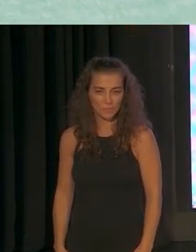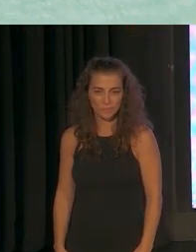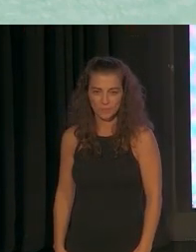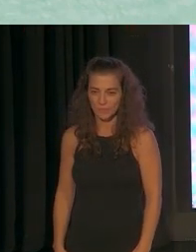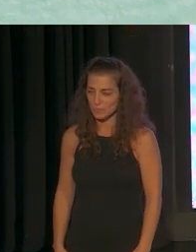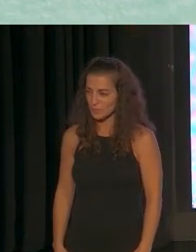k